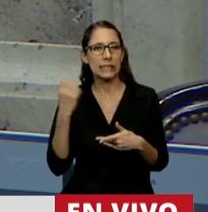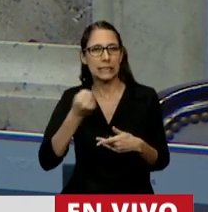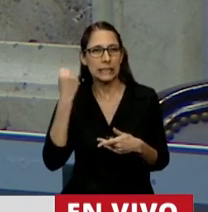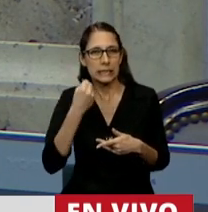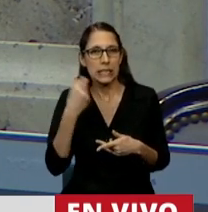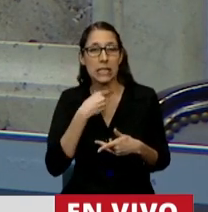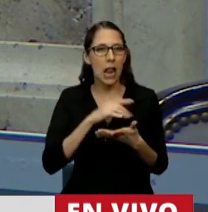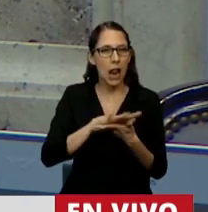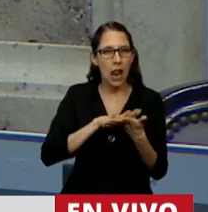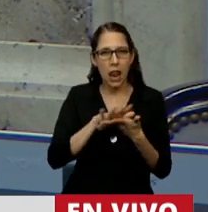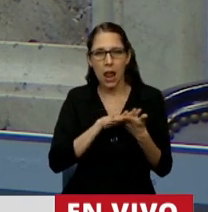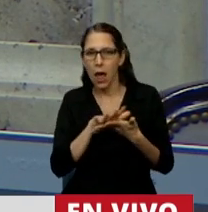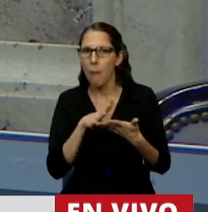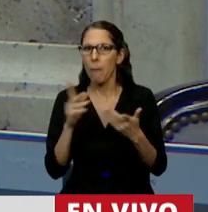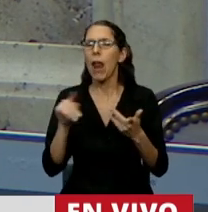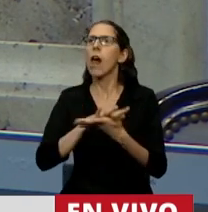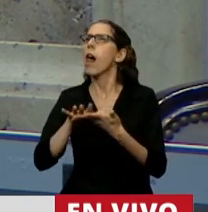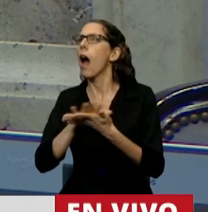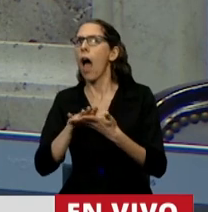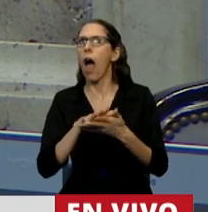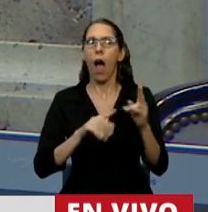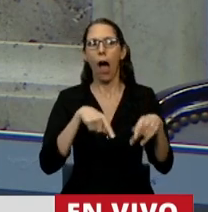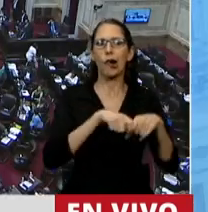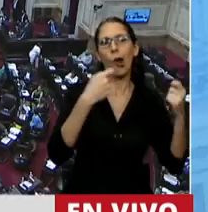se puede arreglar algo rompiendo otra cosa.